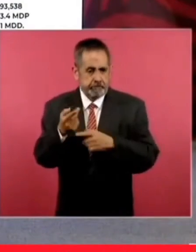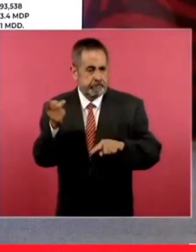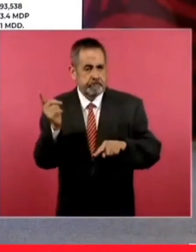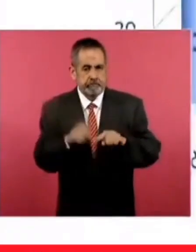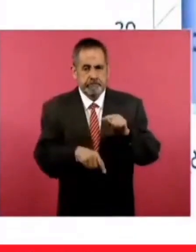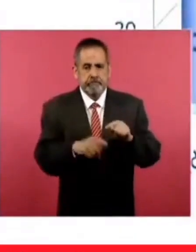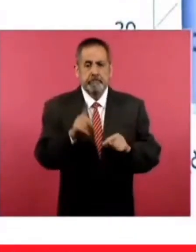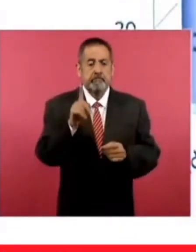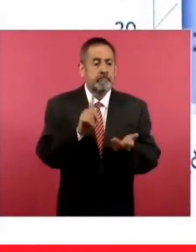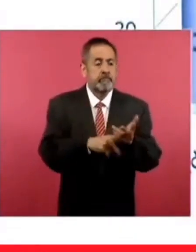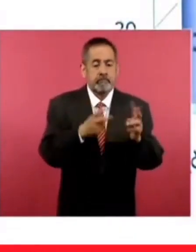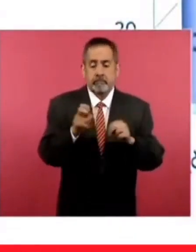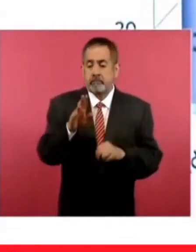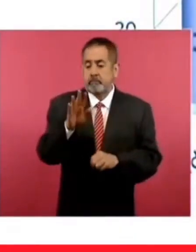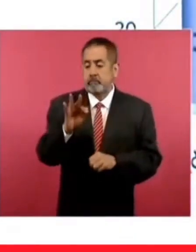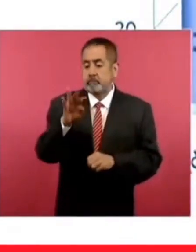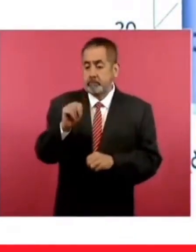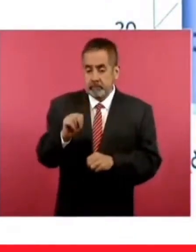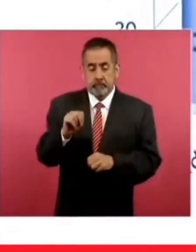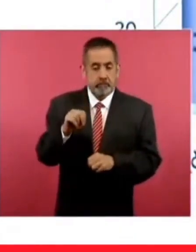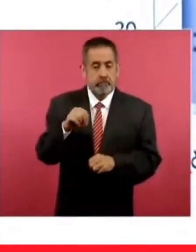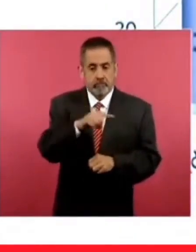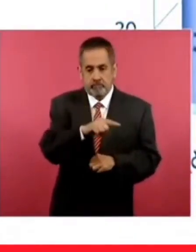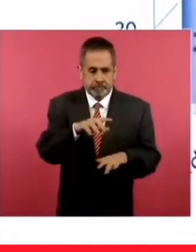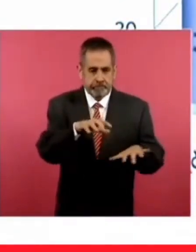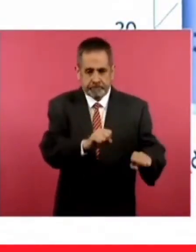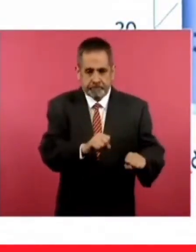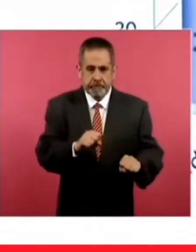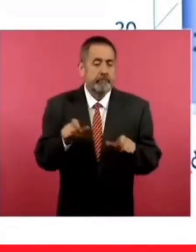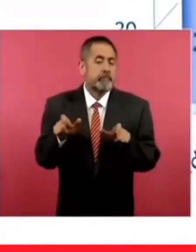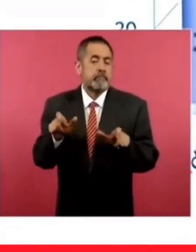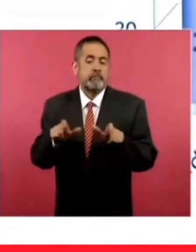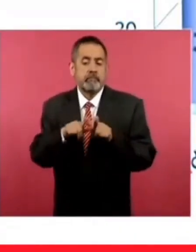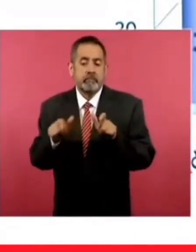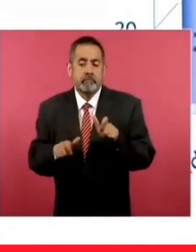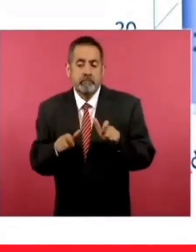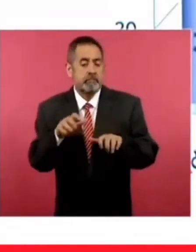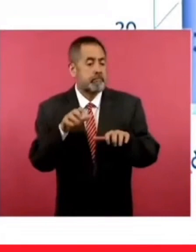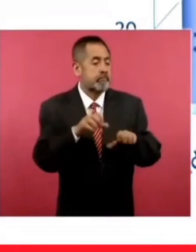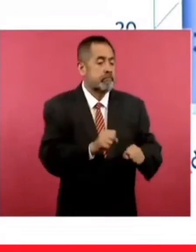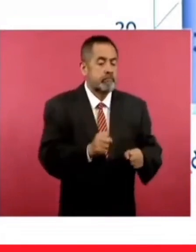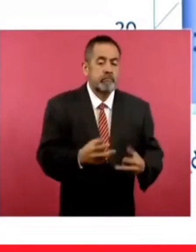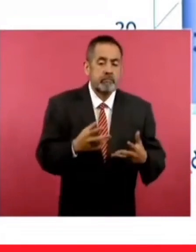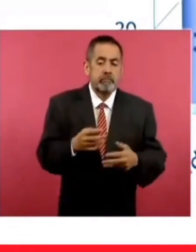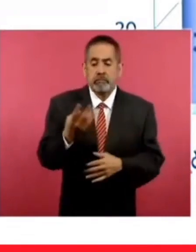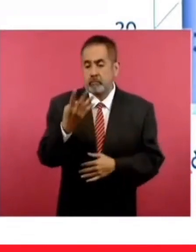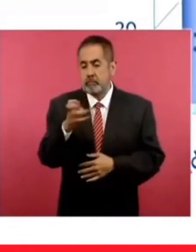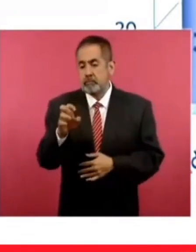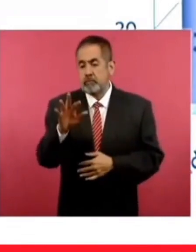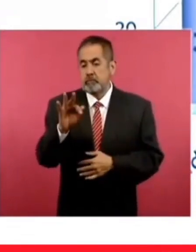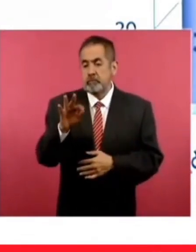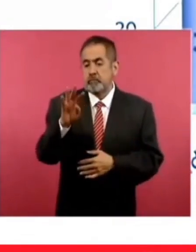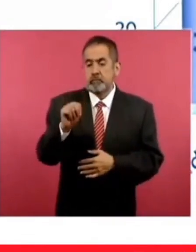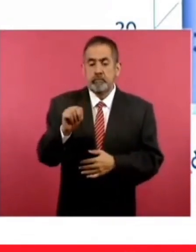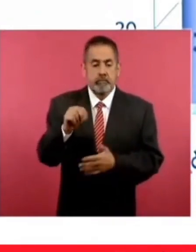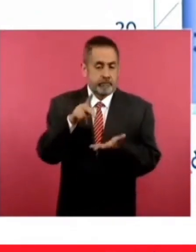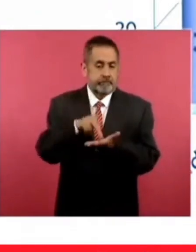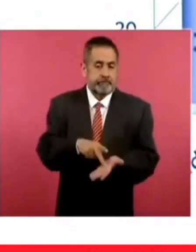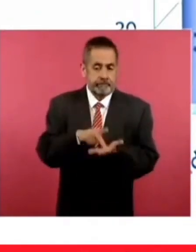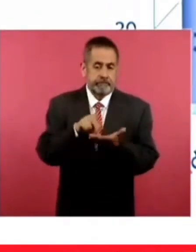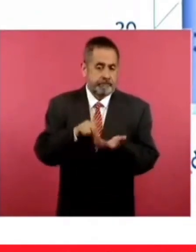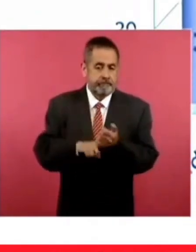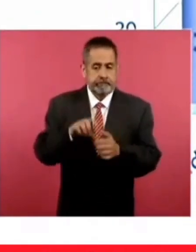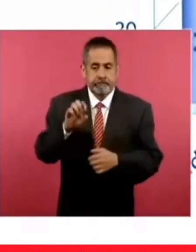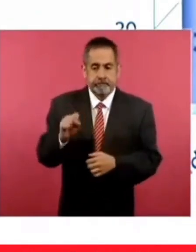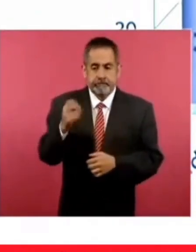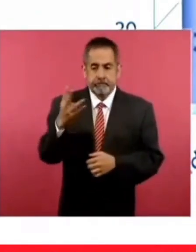doscientos cuarenta y nueve kilogramos de goma de opio asegurado la guardia ha asegurado cuatrocientas cuarenta y nueve kilogramos que